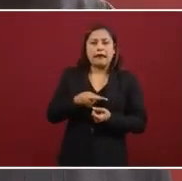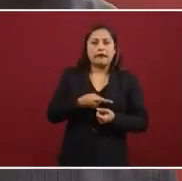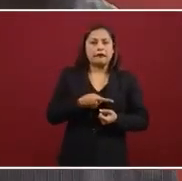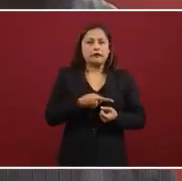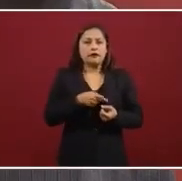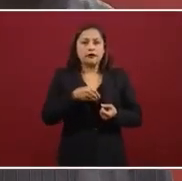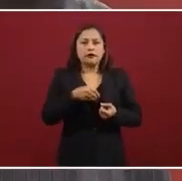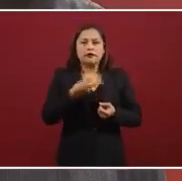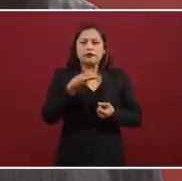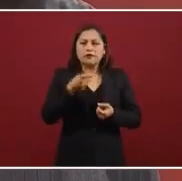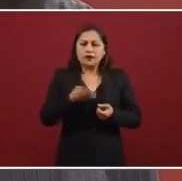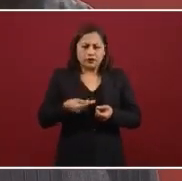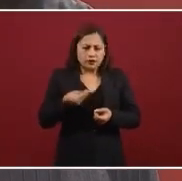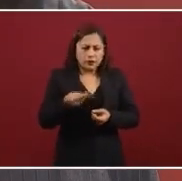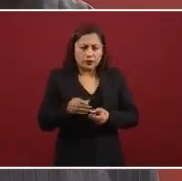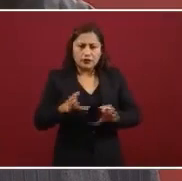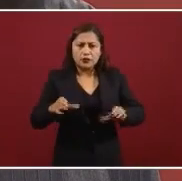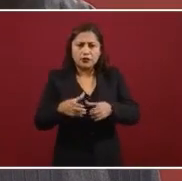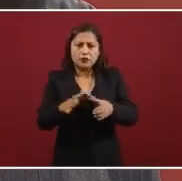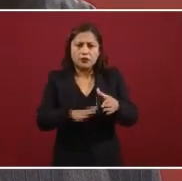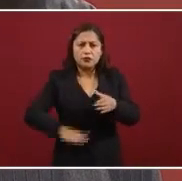Me tocó a mí,